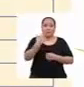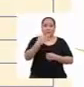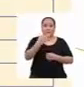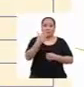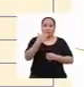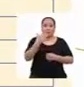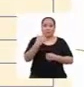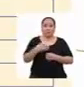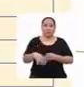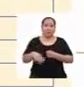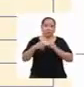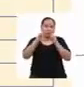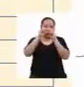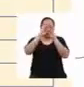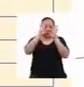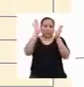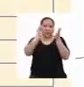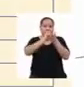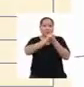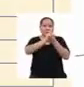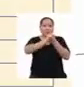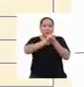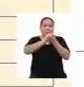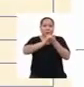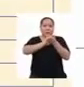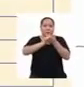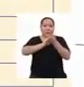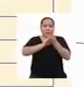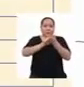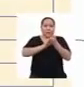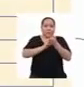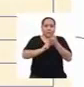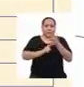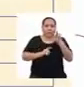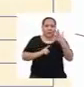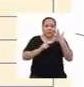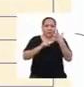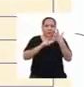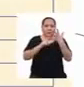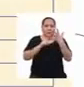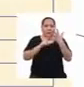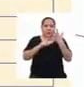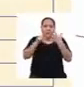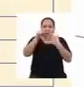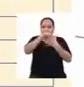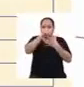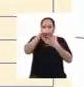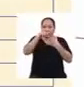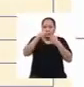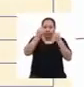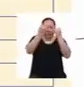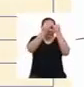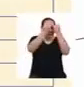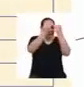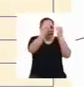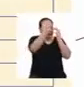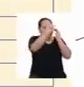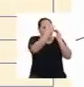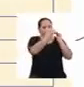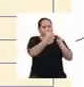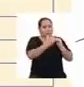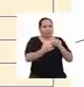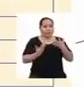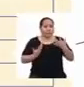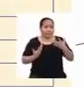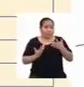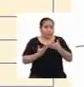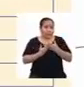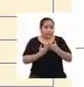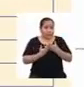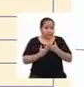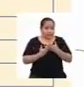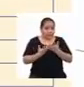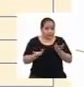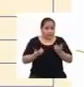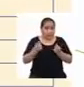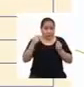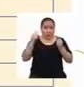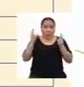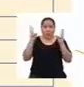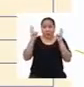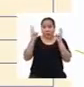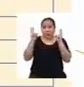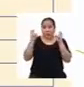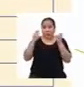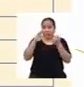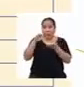la claridad en la escritura. 5. ¿Las ideas de cada párrafo tienen relación entre ellas y con el tema